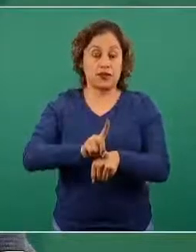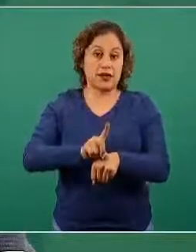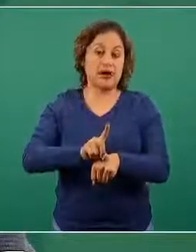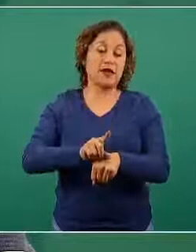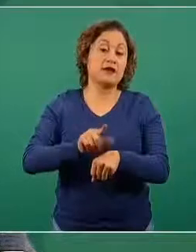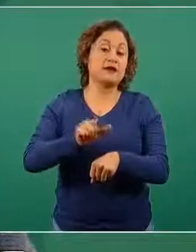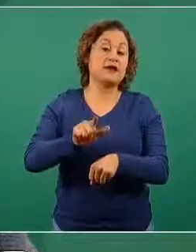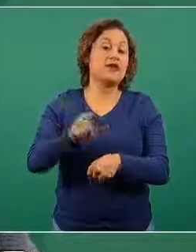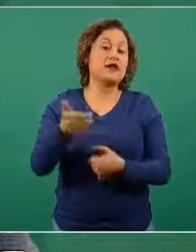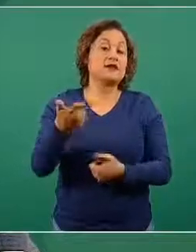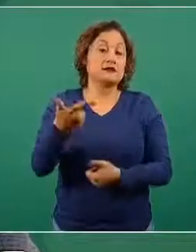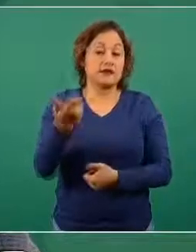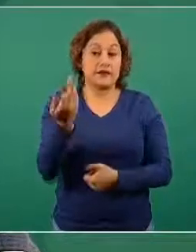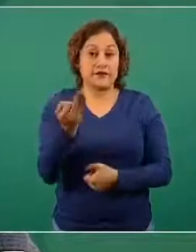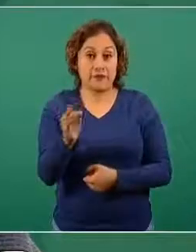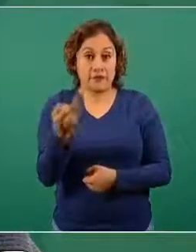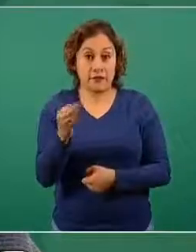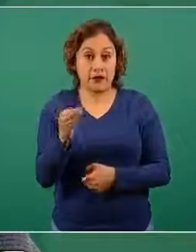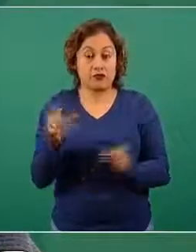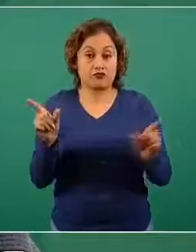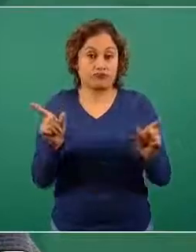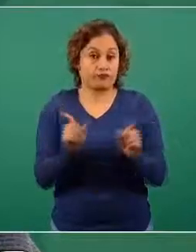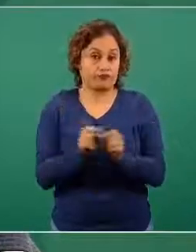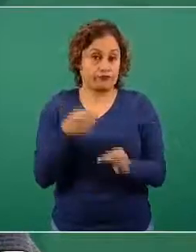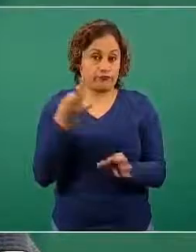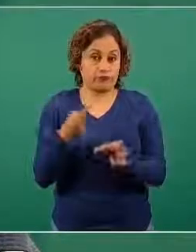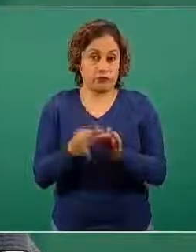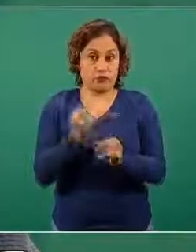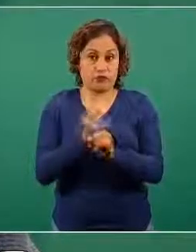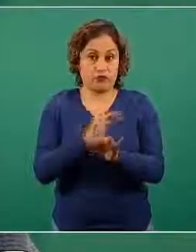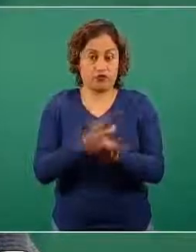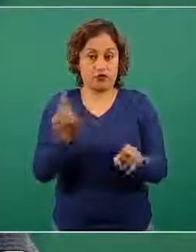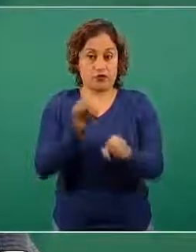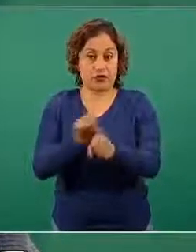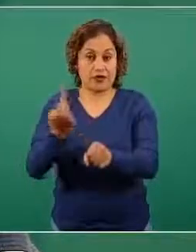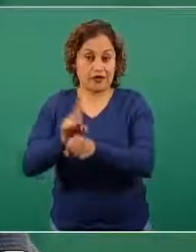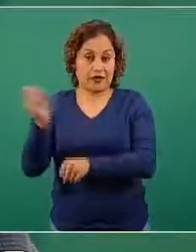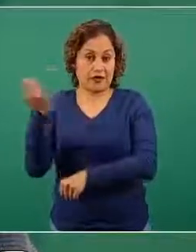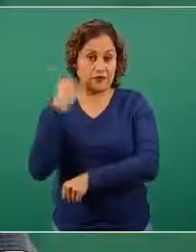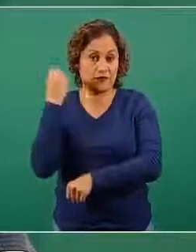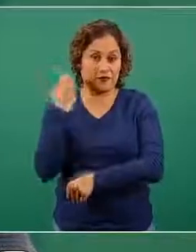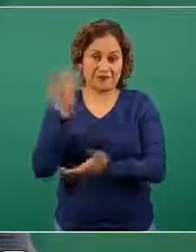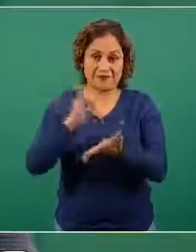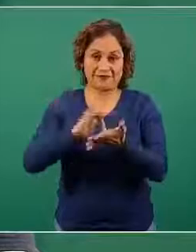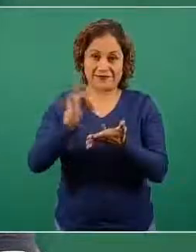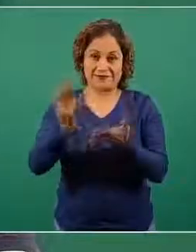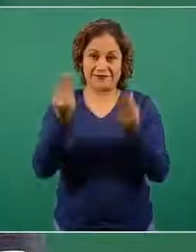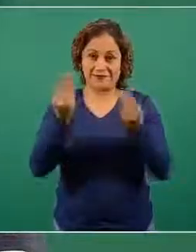concluida esta reporte del comunicado técnico diario. Muchísimas gracias.